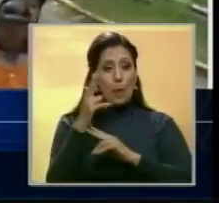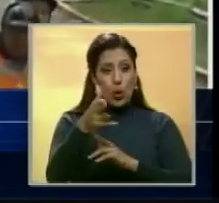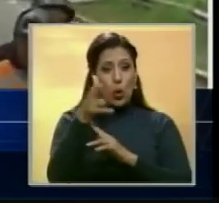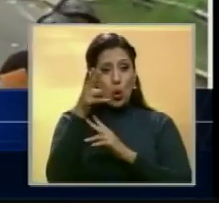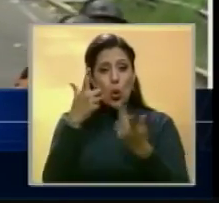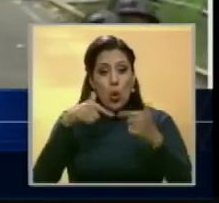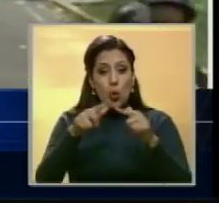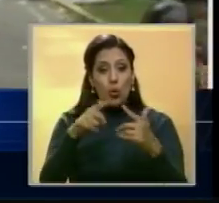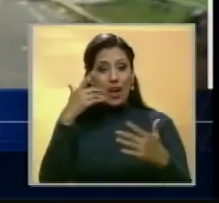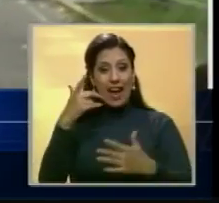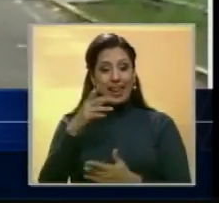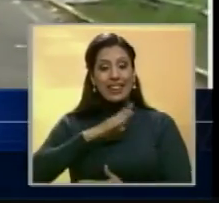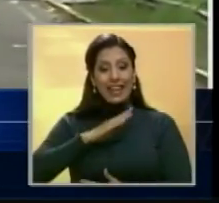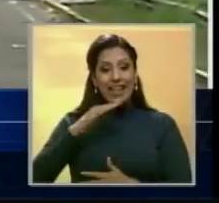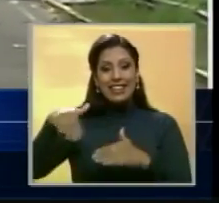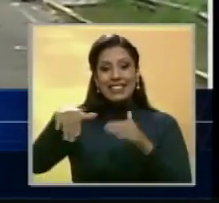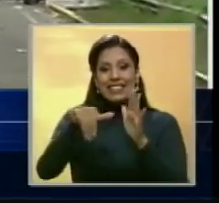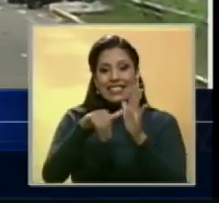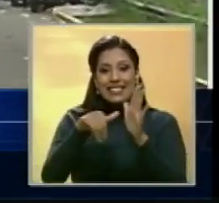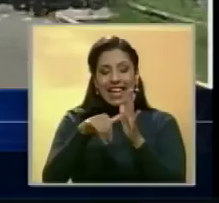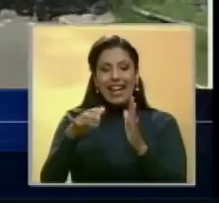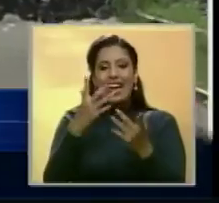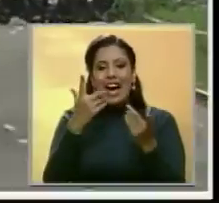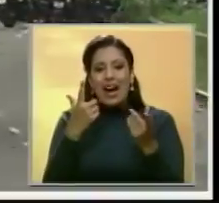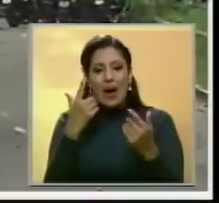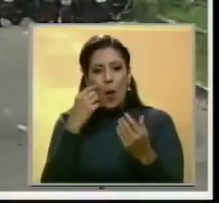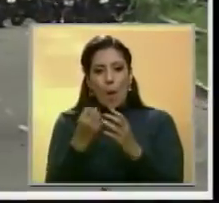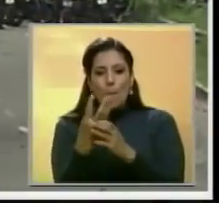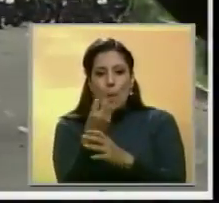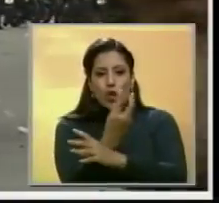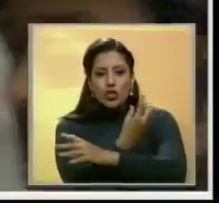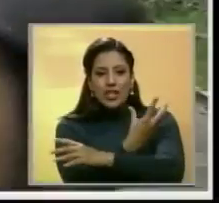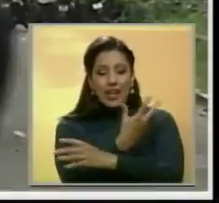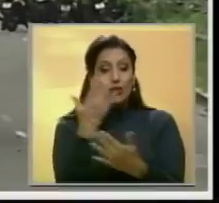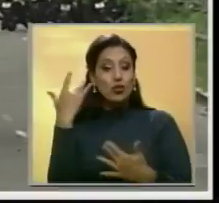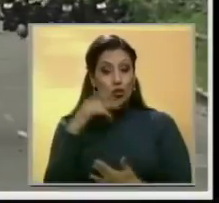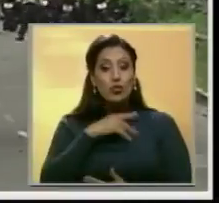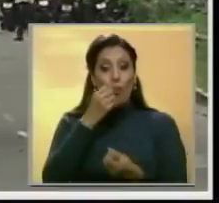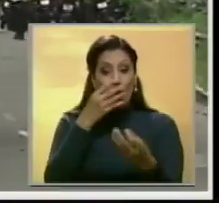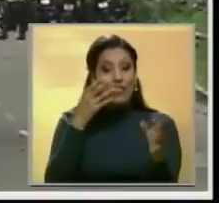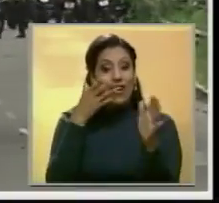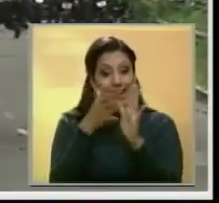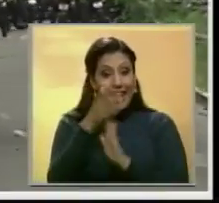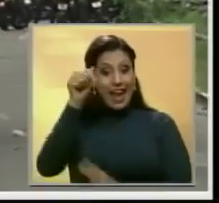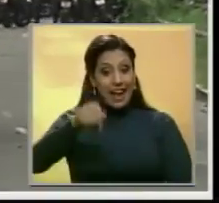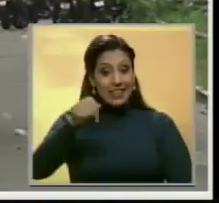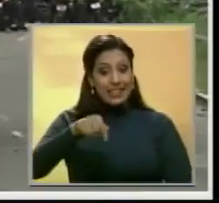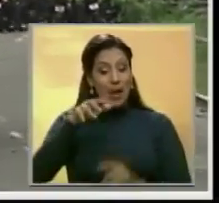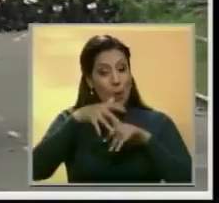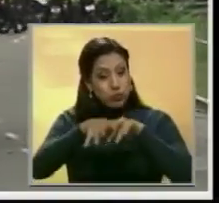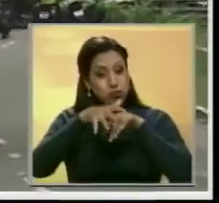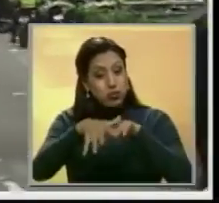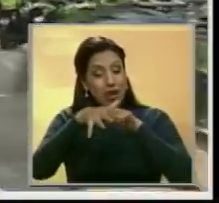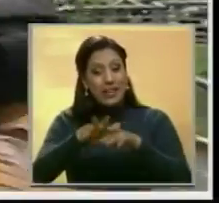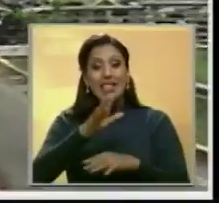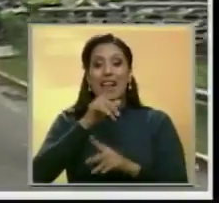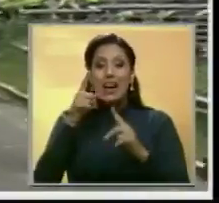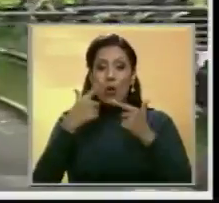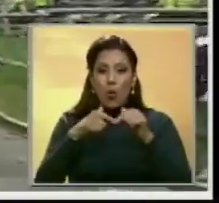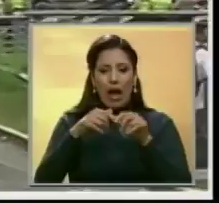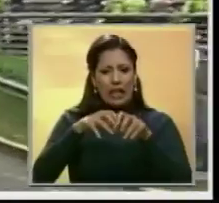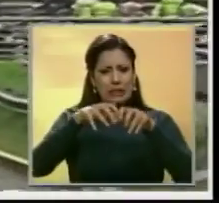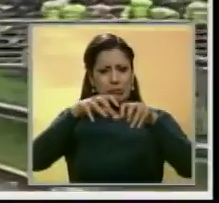que están lanzando a la altura ya de la esquina del Bosque. Les comentamos que esta concentración se